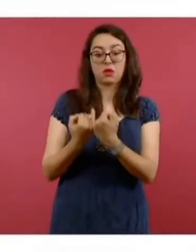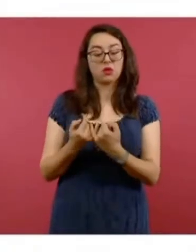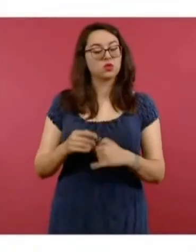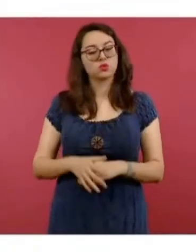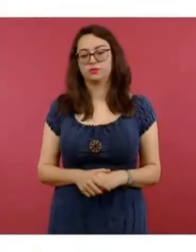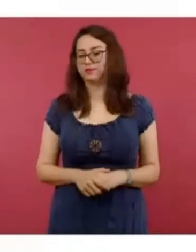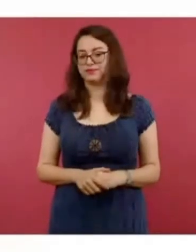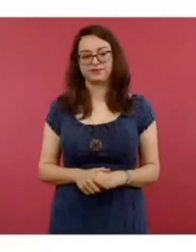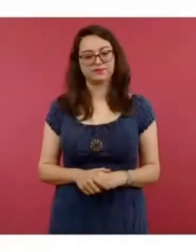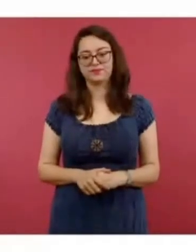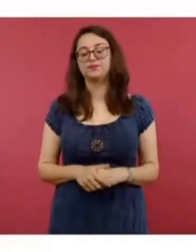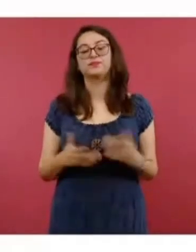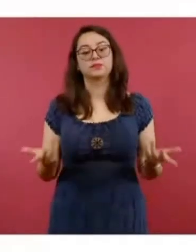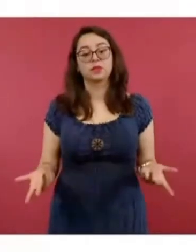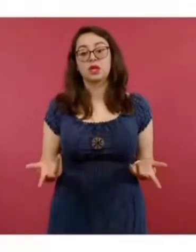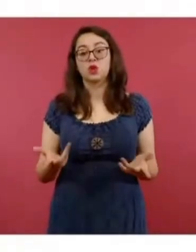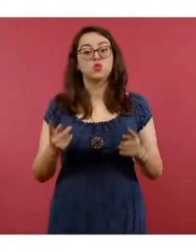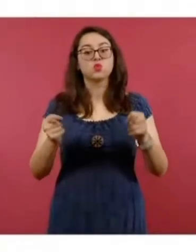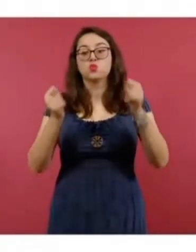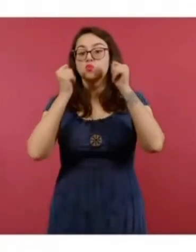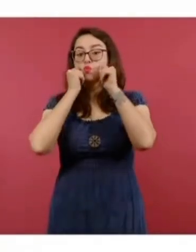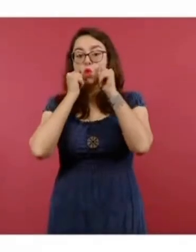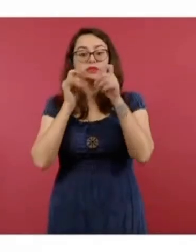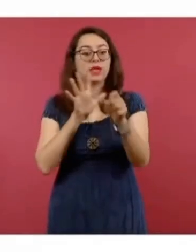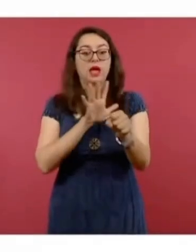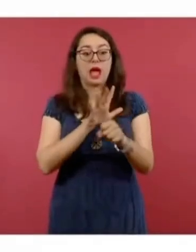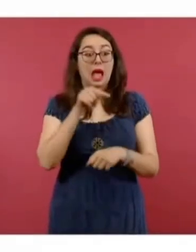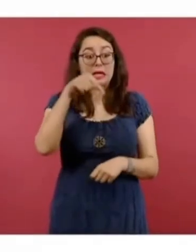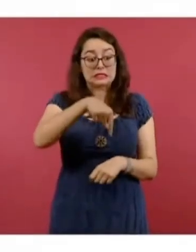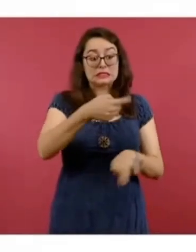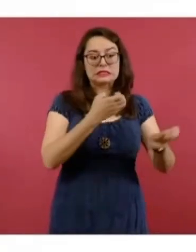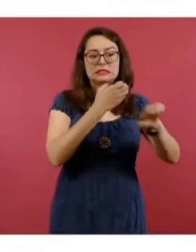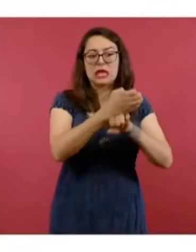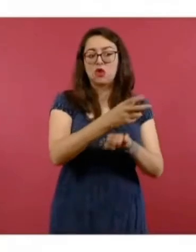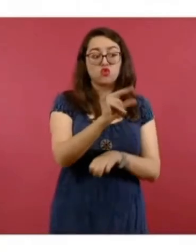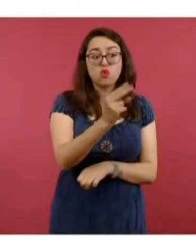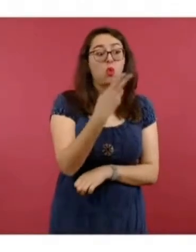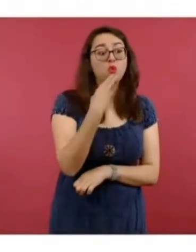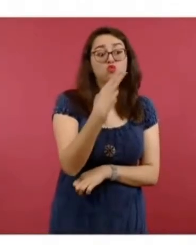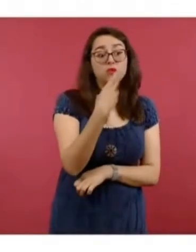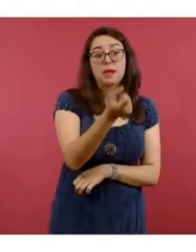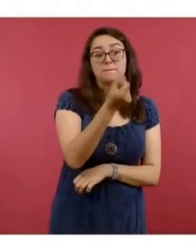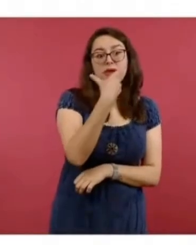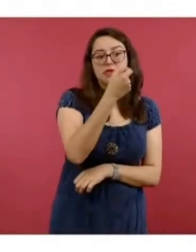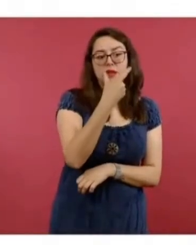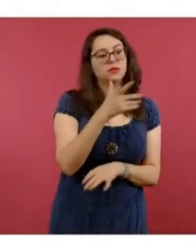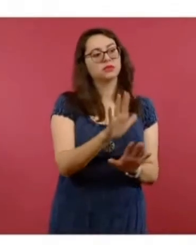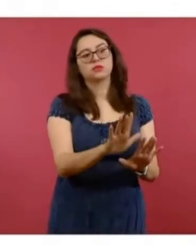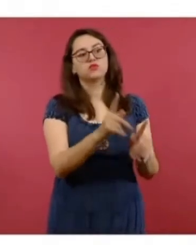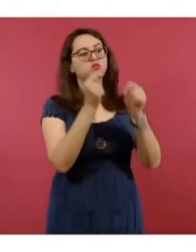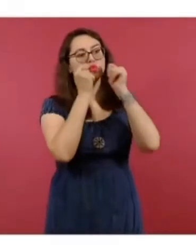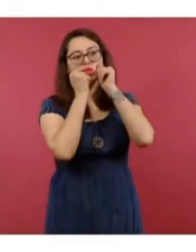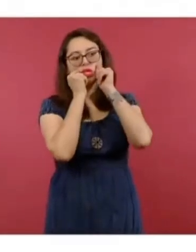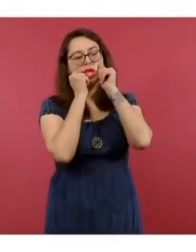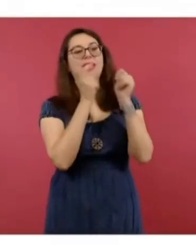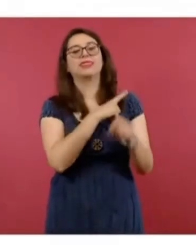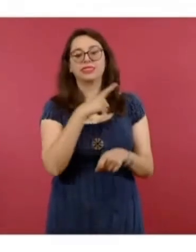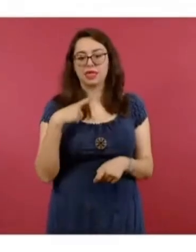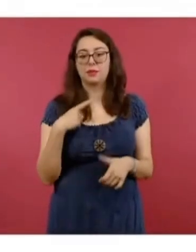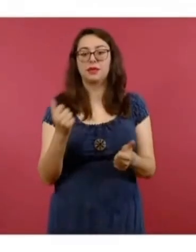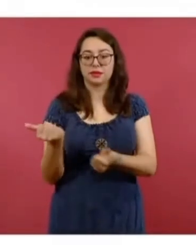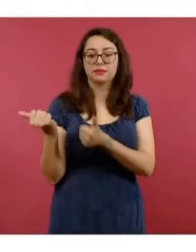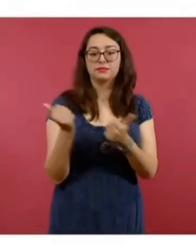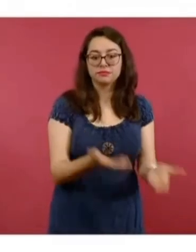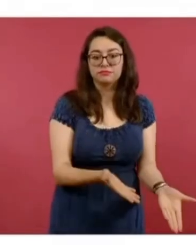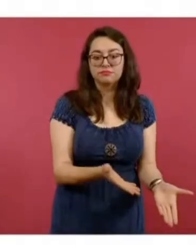tienen que tener todos los medicamentos, los mismos tipos de medicamentos, pero no solo eso, en los volúmenes necesarios, porque de nada sirve